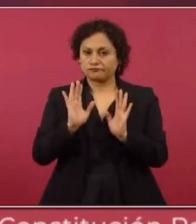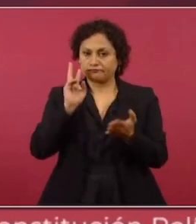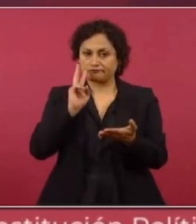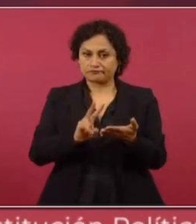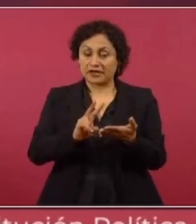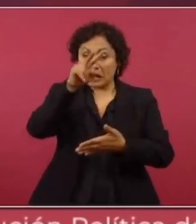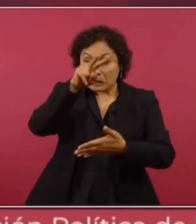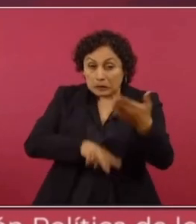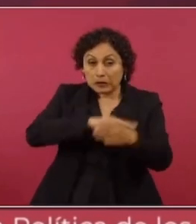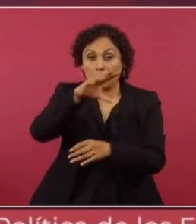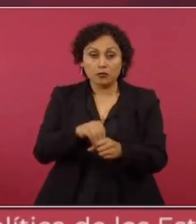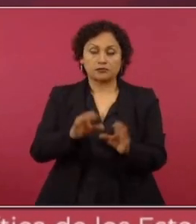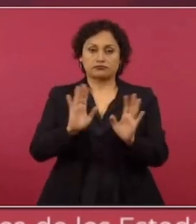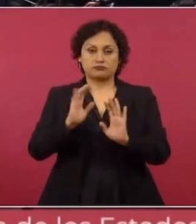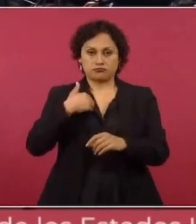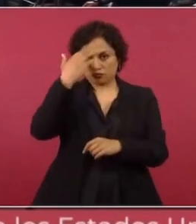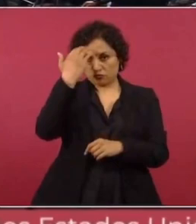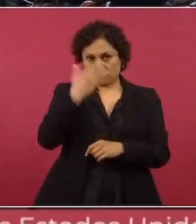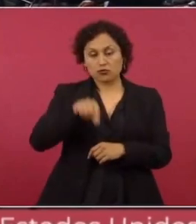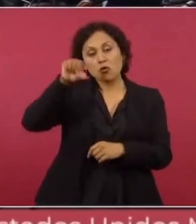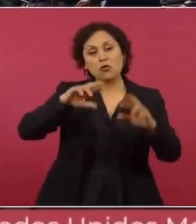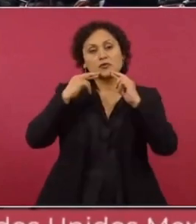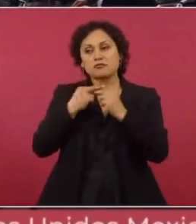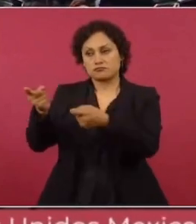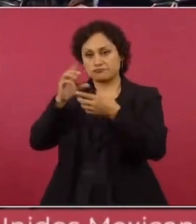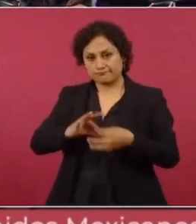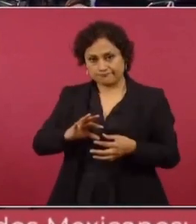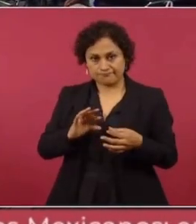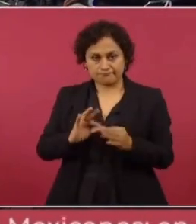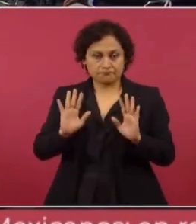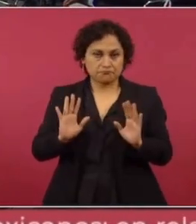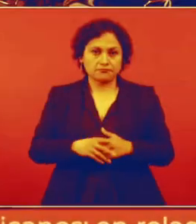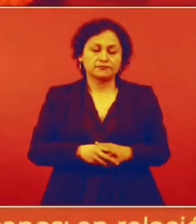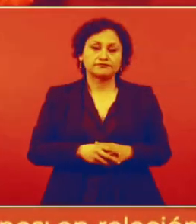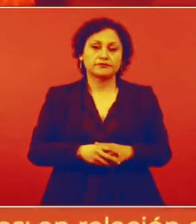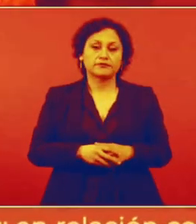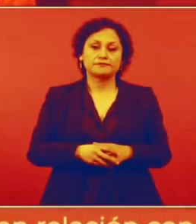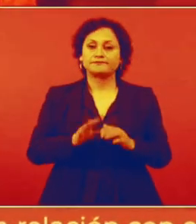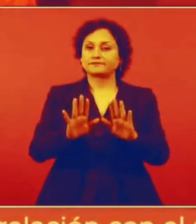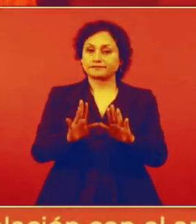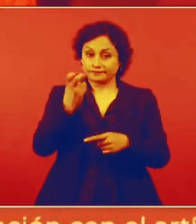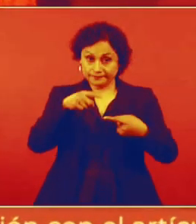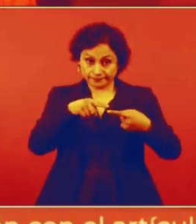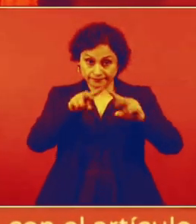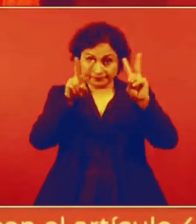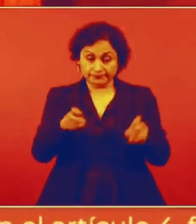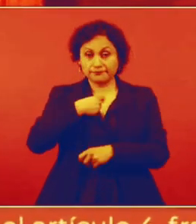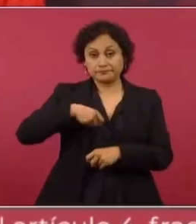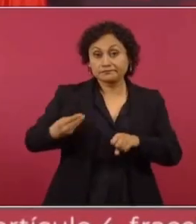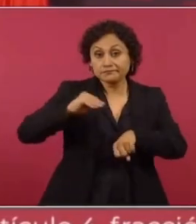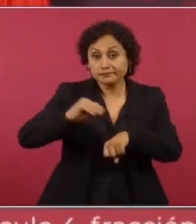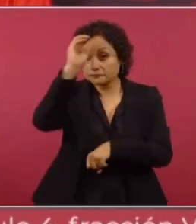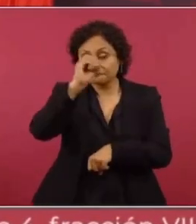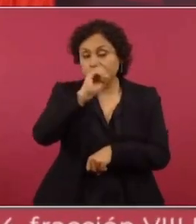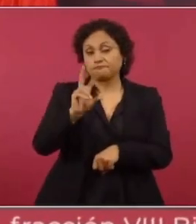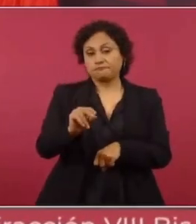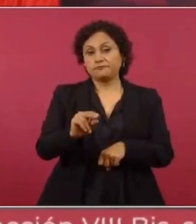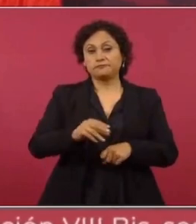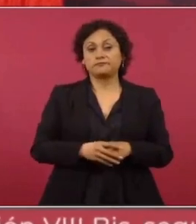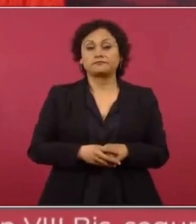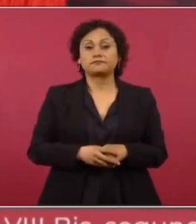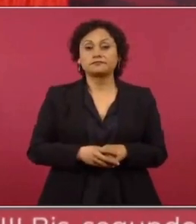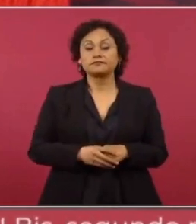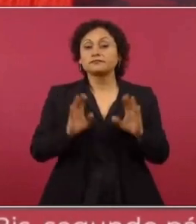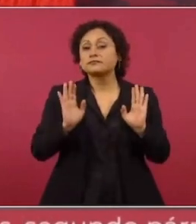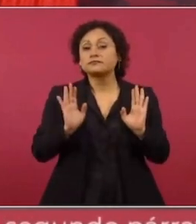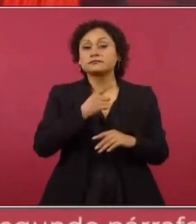el contenido, lo trataron en el gabinete de seguridad. Nosotros sobre eso no opinamos,